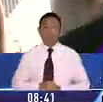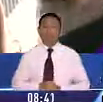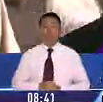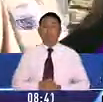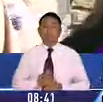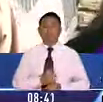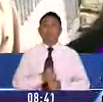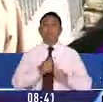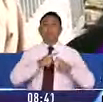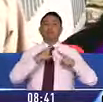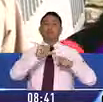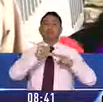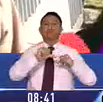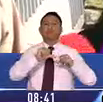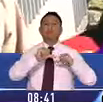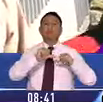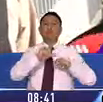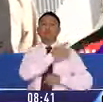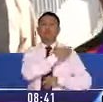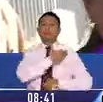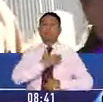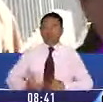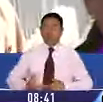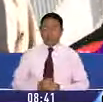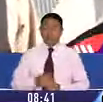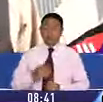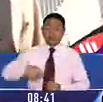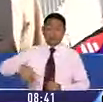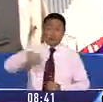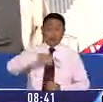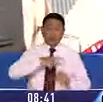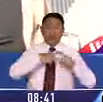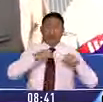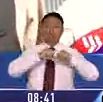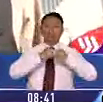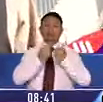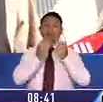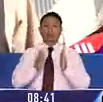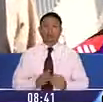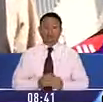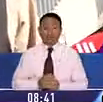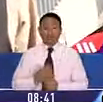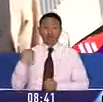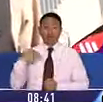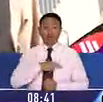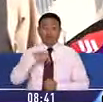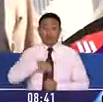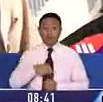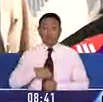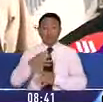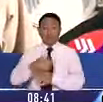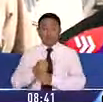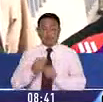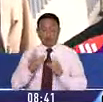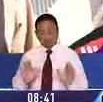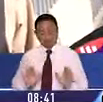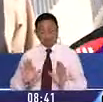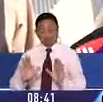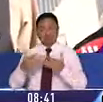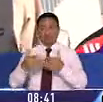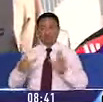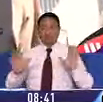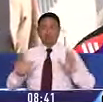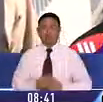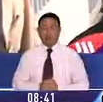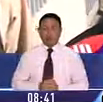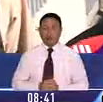de unos asambleístas que ellos son exasambleístas, por lo tanto nosotros hemos procedido a retirar la seguridad en esos casos porque